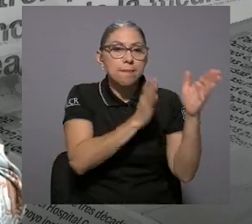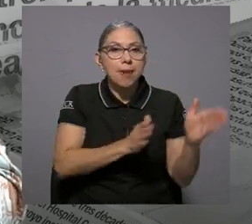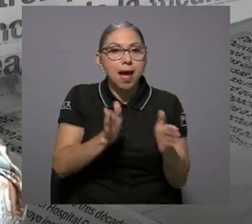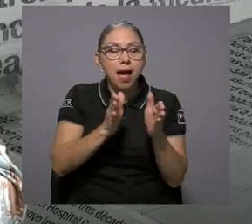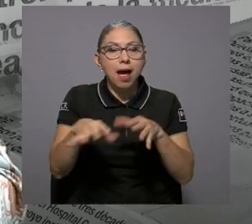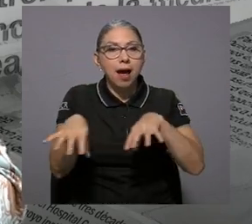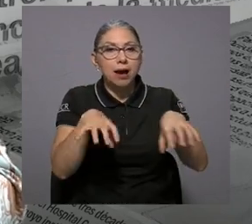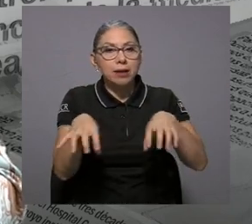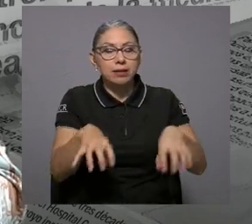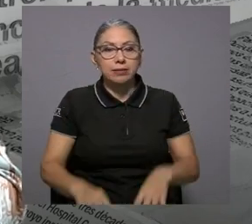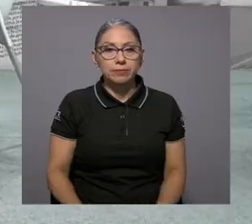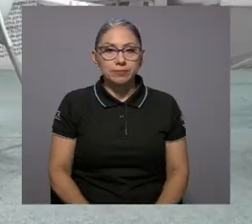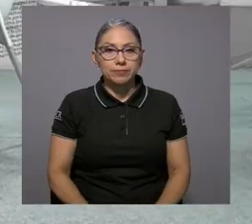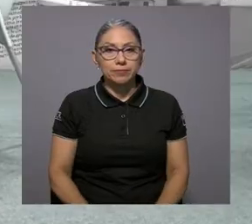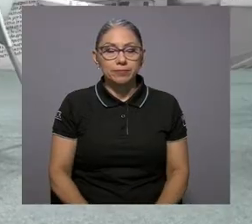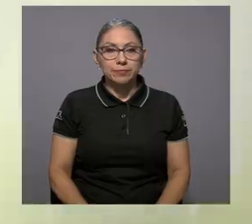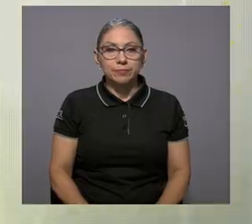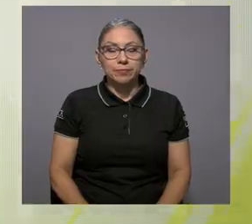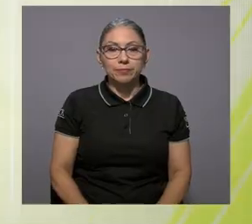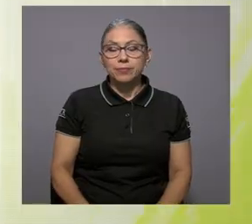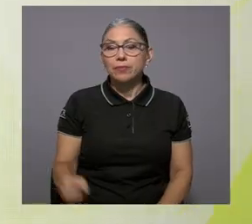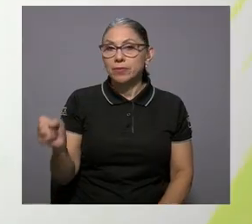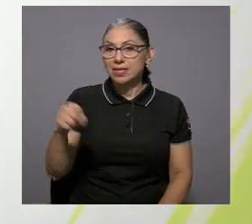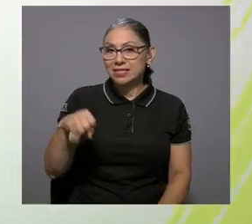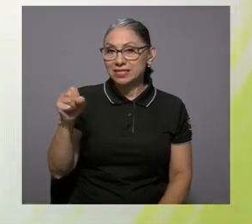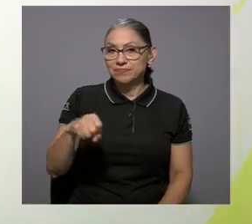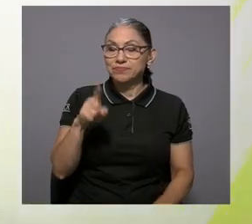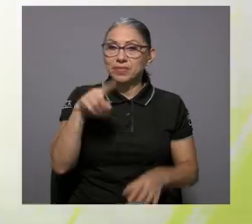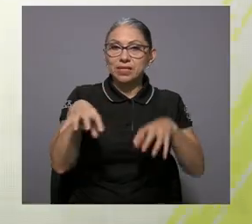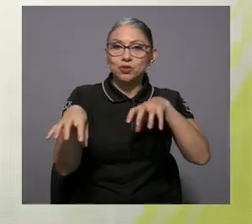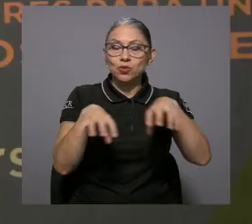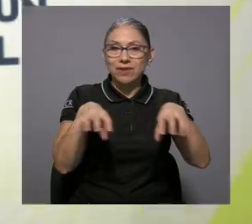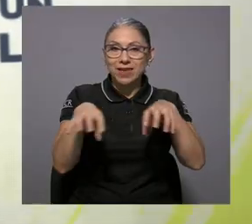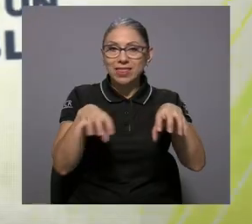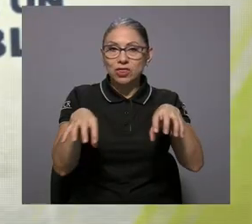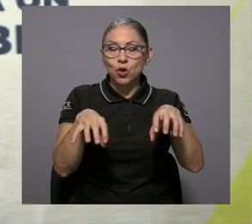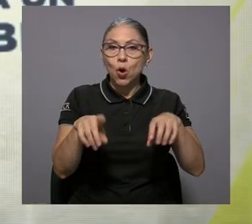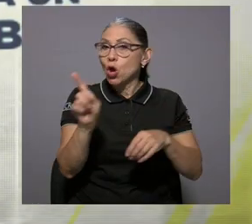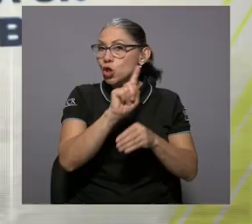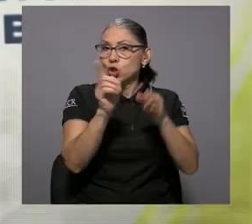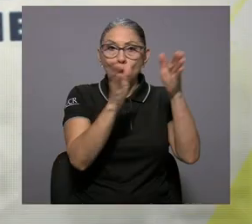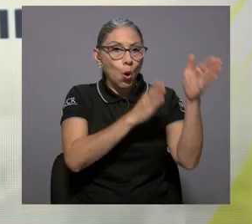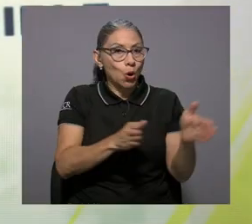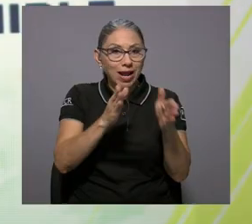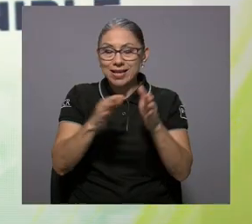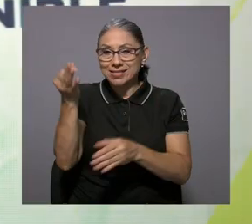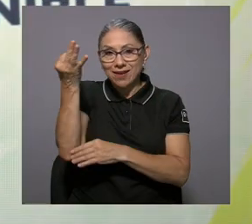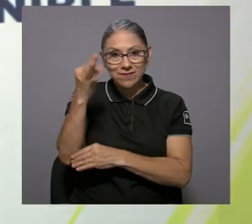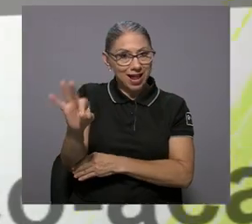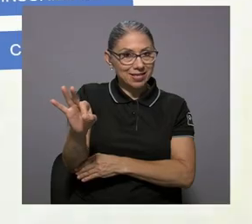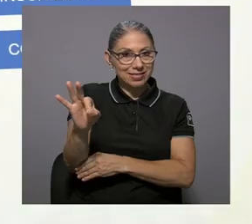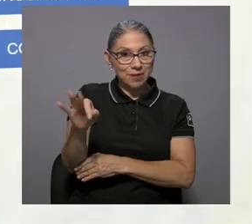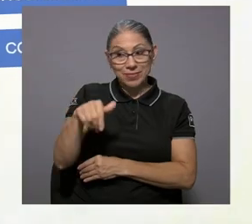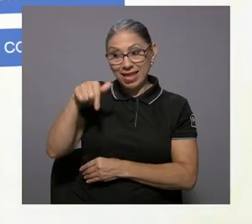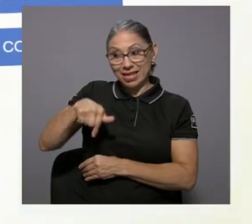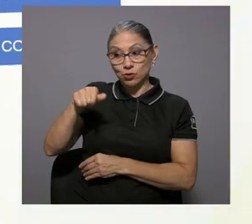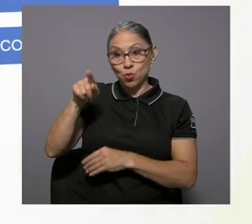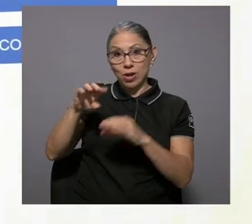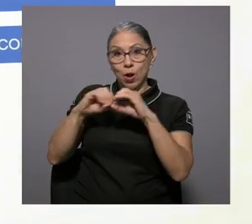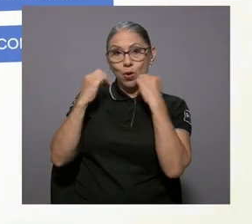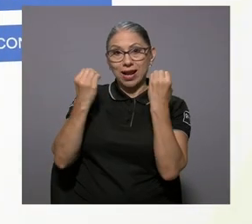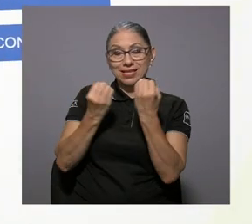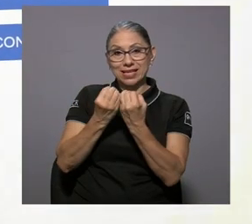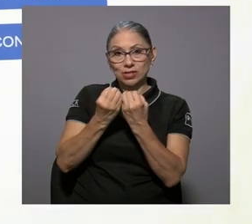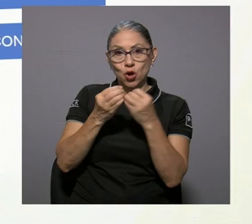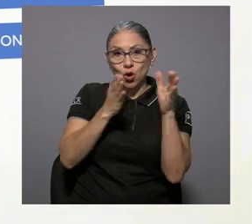la actividad. Sí. Sí, es un evento que no organiza Francia, es una organización de Costa Rica como primera